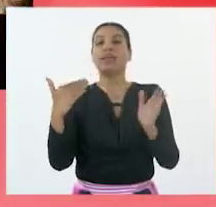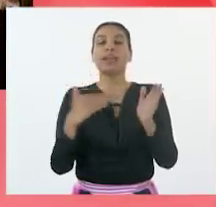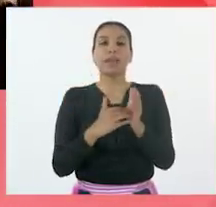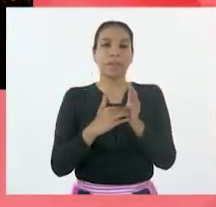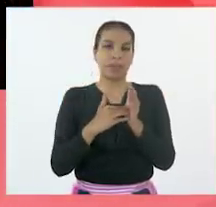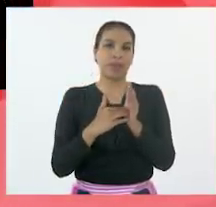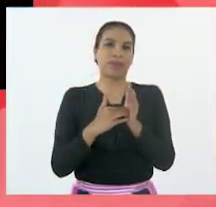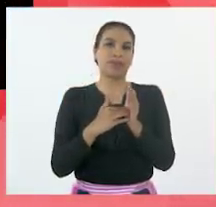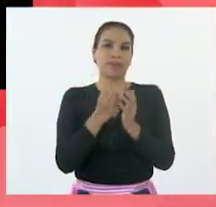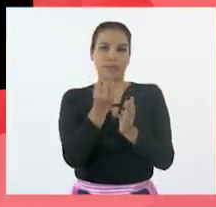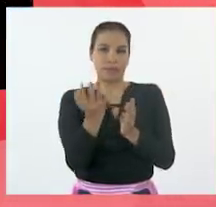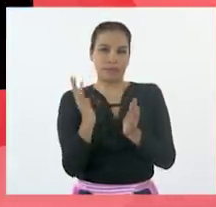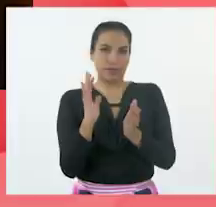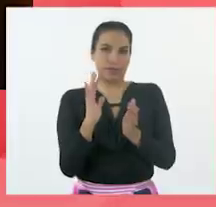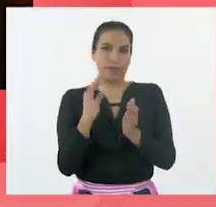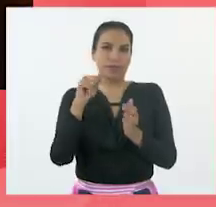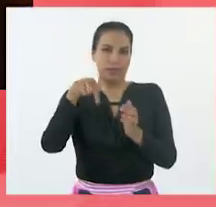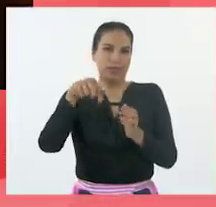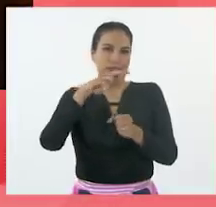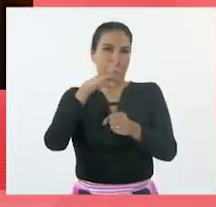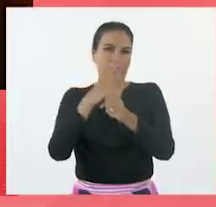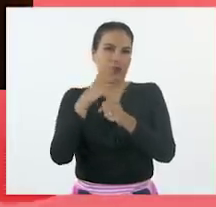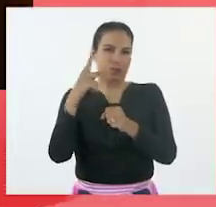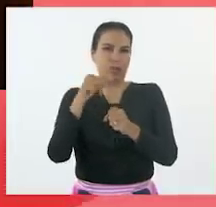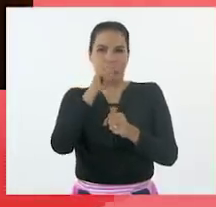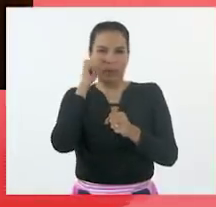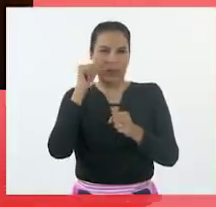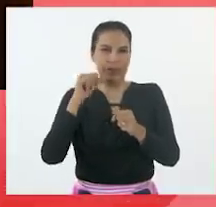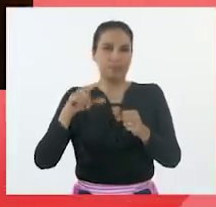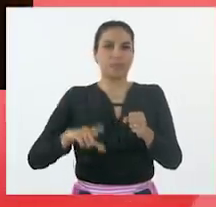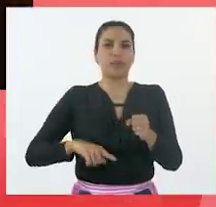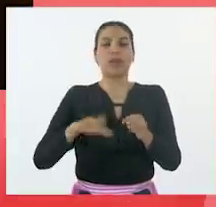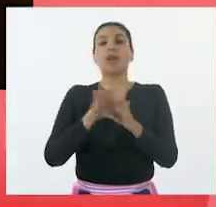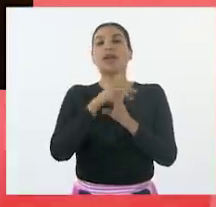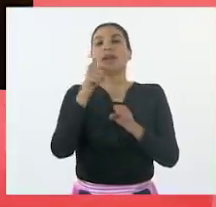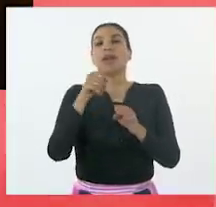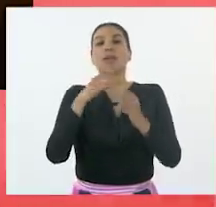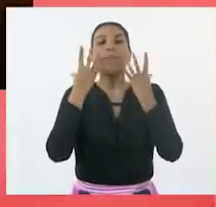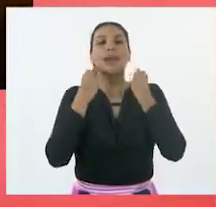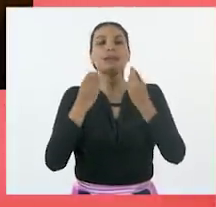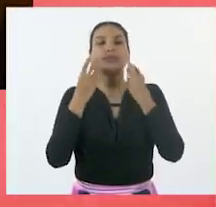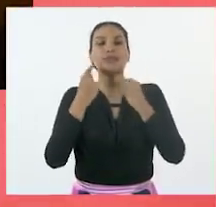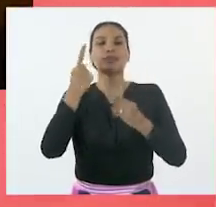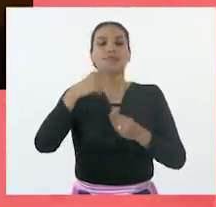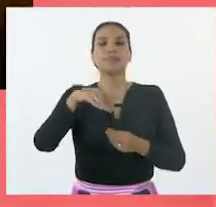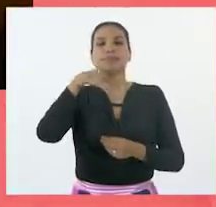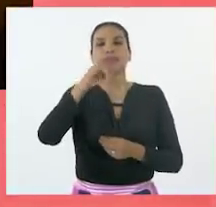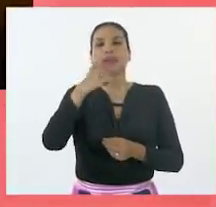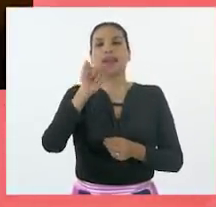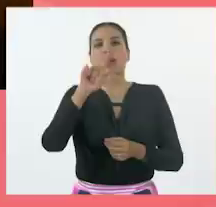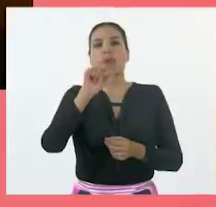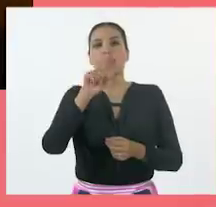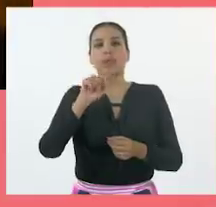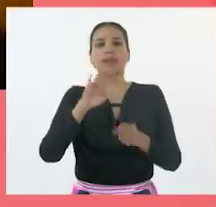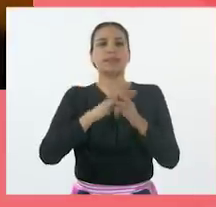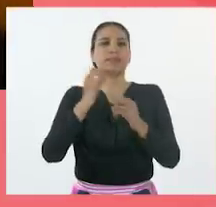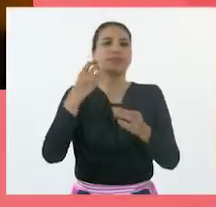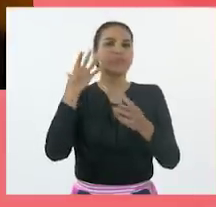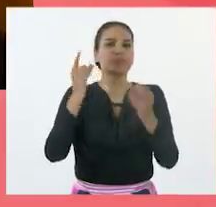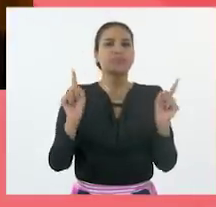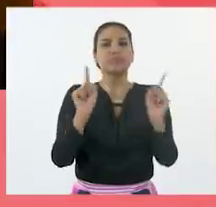50,000 republicanos. Maximiliano mandó a Miguel López a conferenciar con